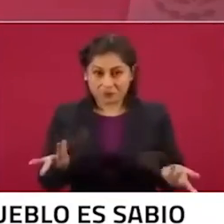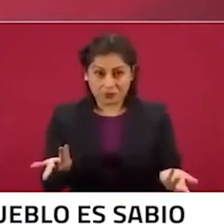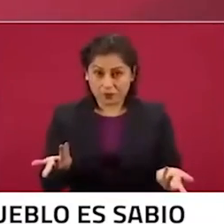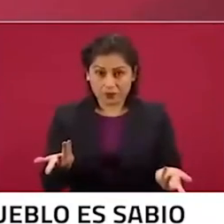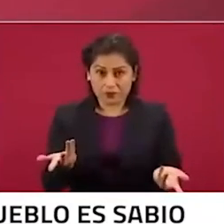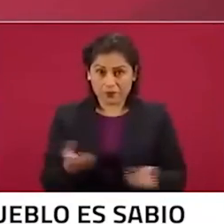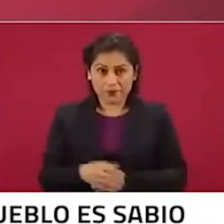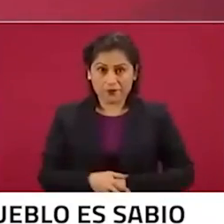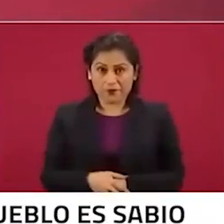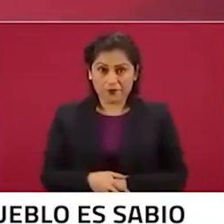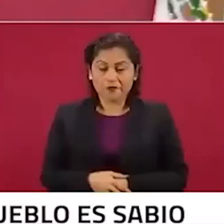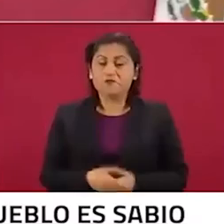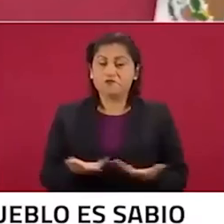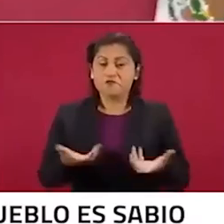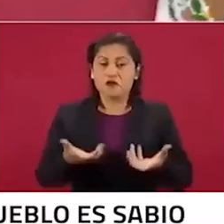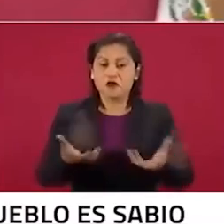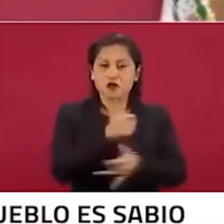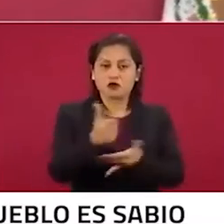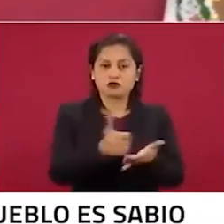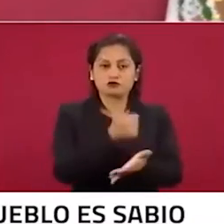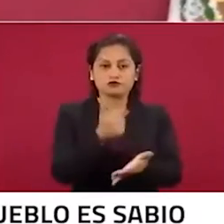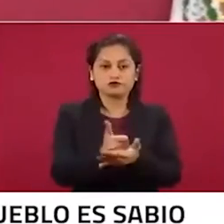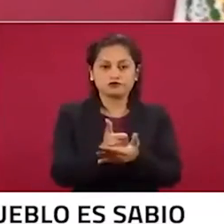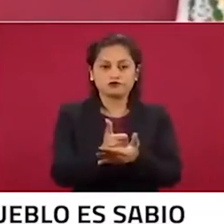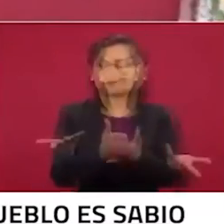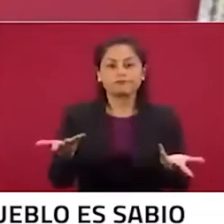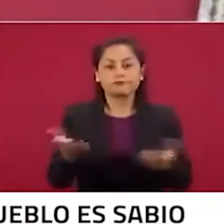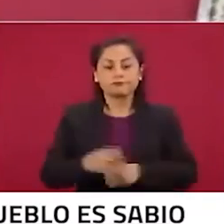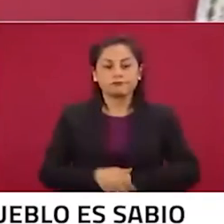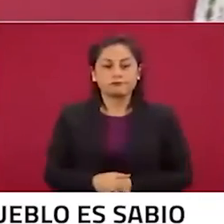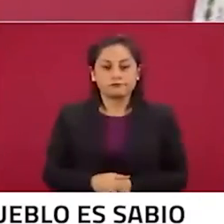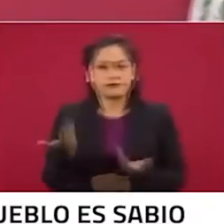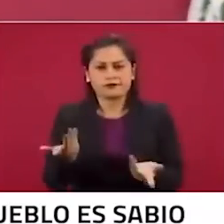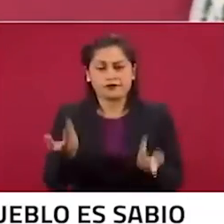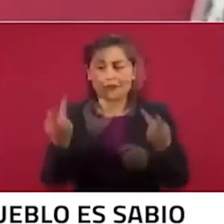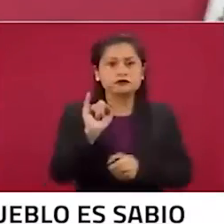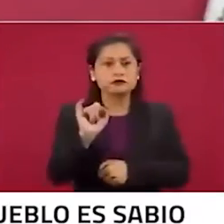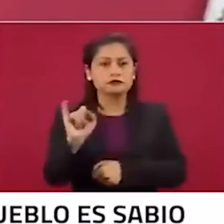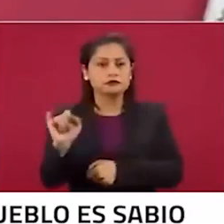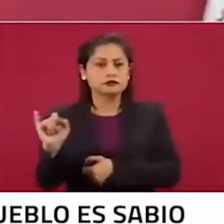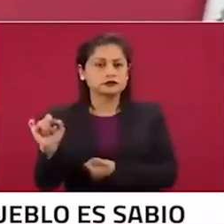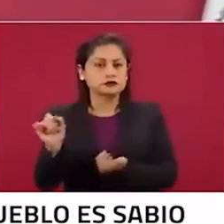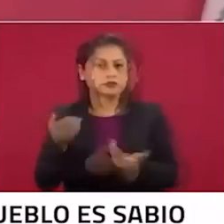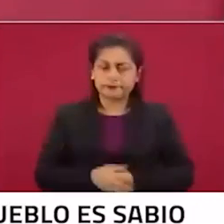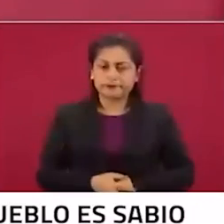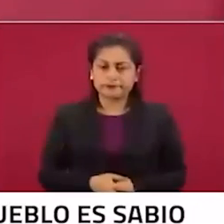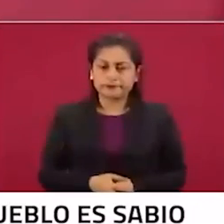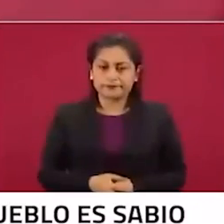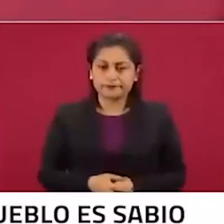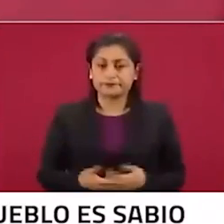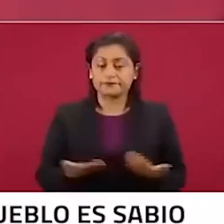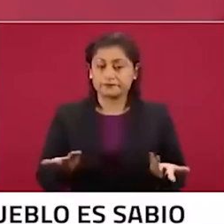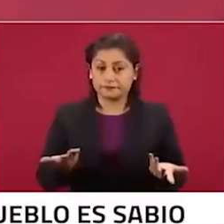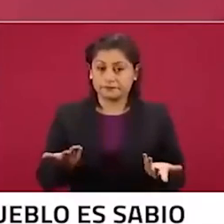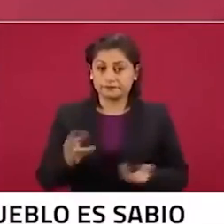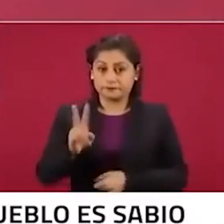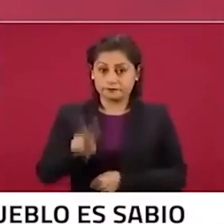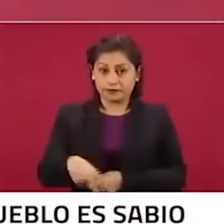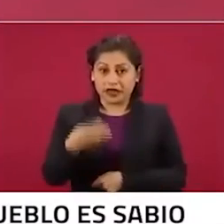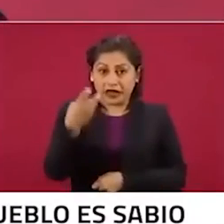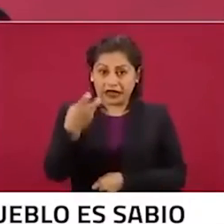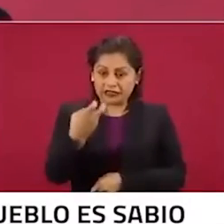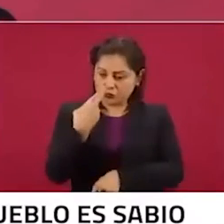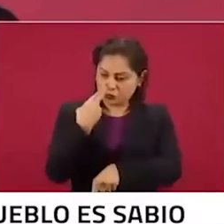cuenta. Se vaciaron las ciudades, los pueblos, todo el mundo a las casas. Se actuó muy